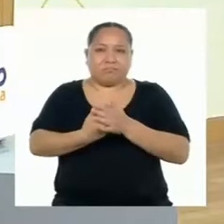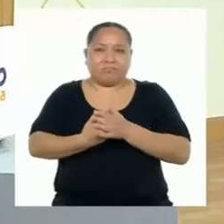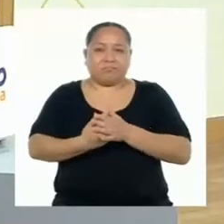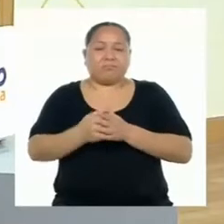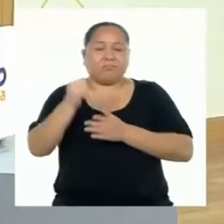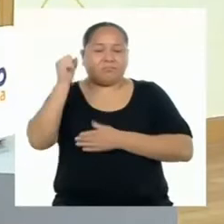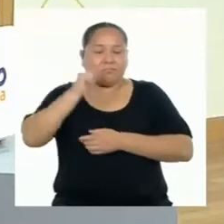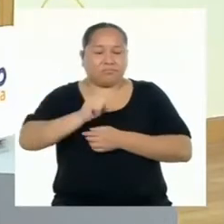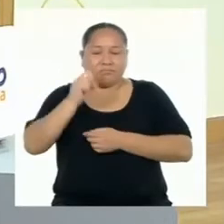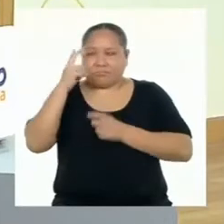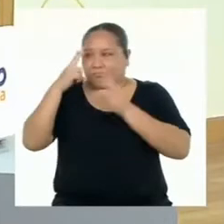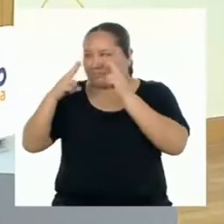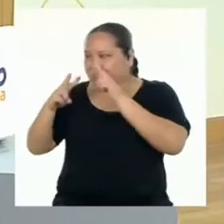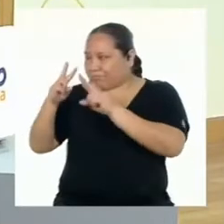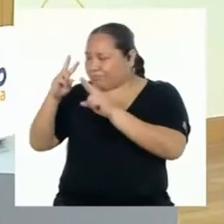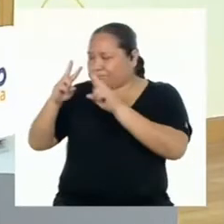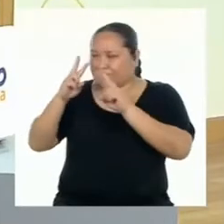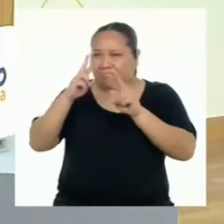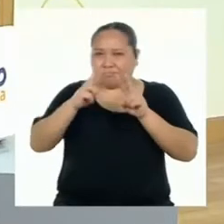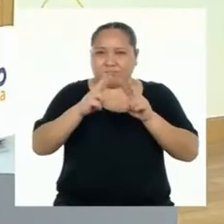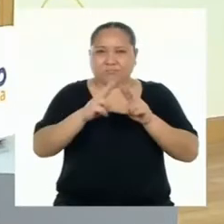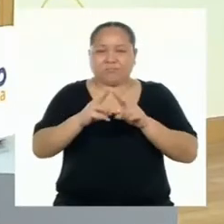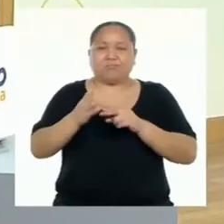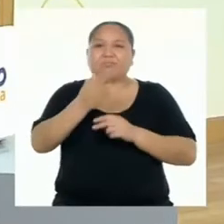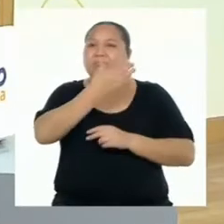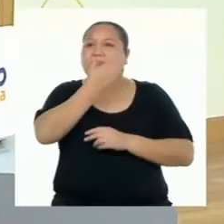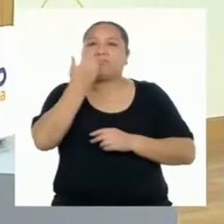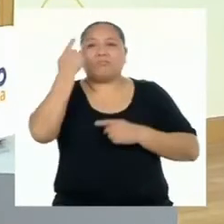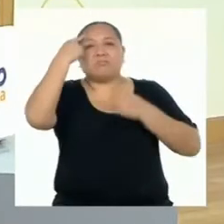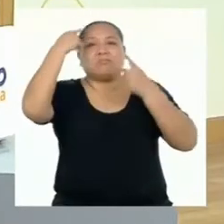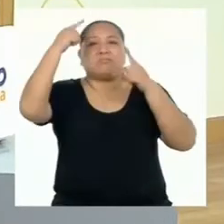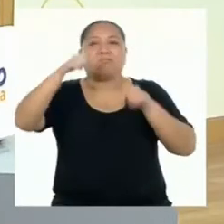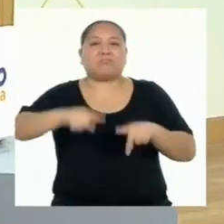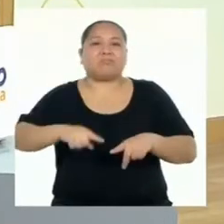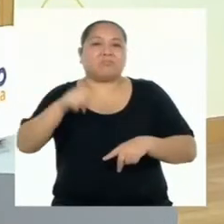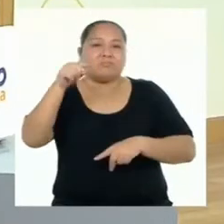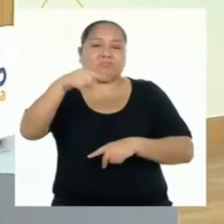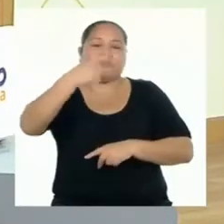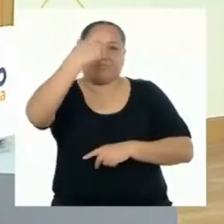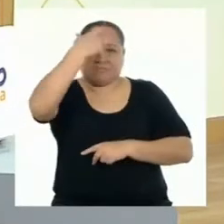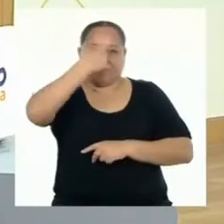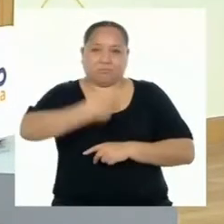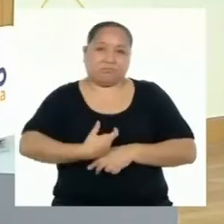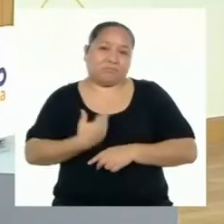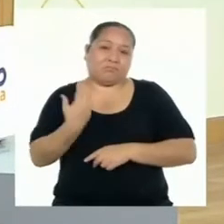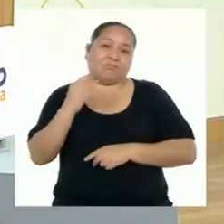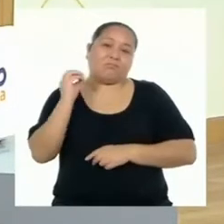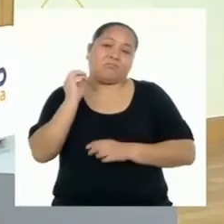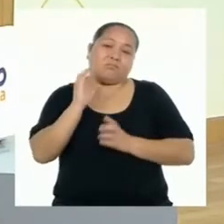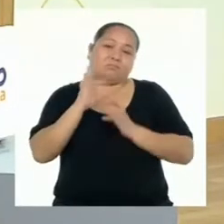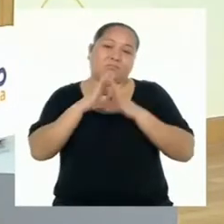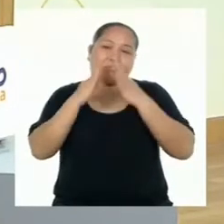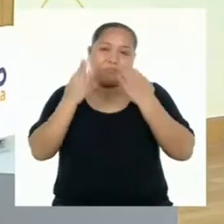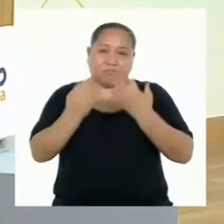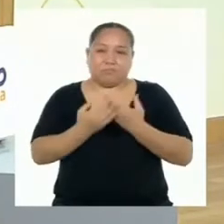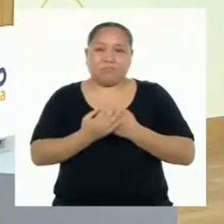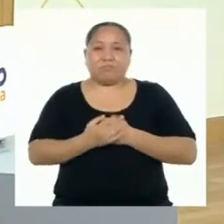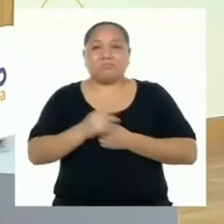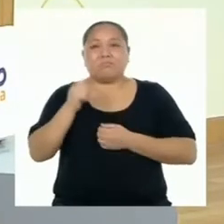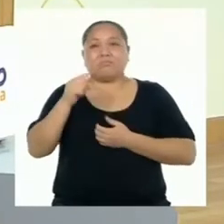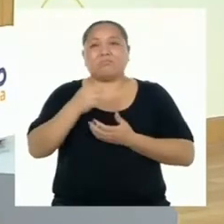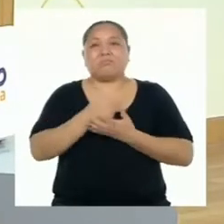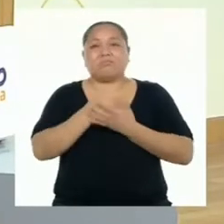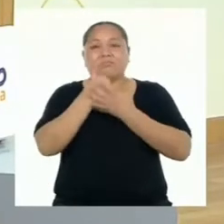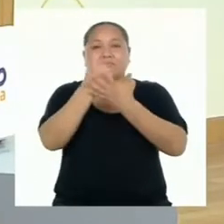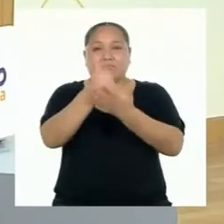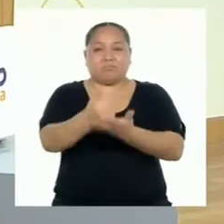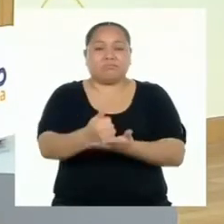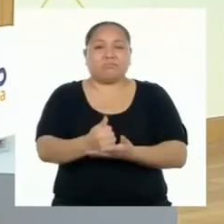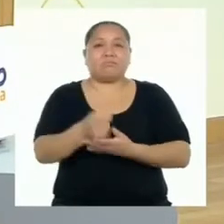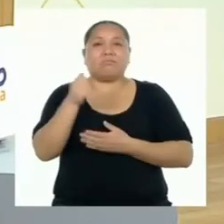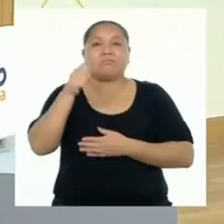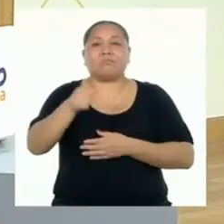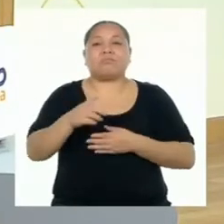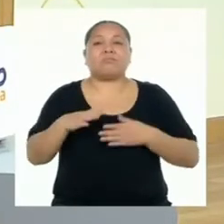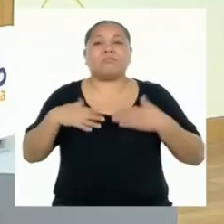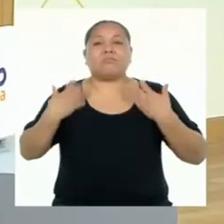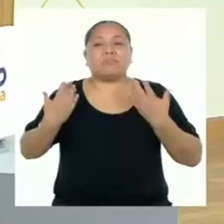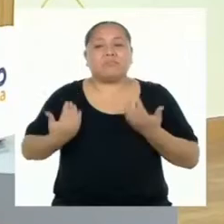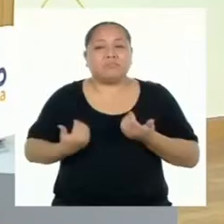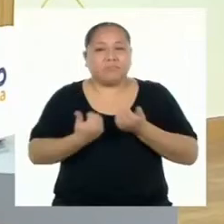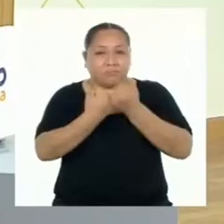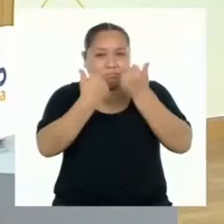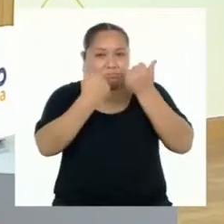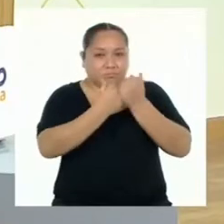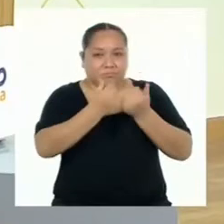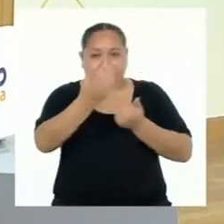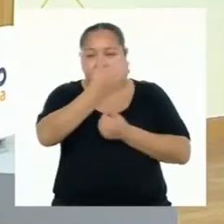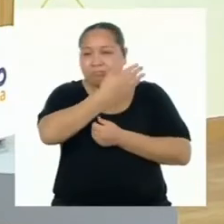somos conscientes de eso, podremos tomar mejores decisiones en el ámbito personal y familiar, lo que ayudará finalmente a que contribuyamos de